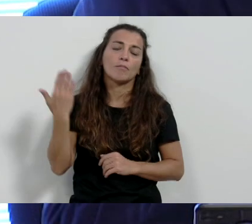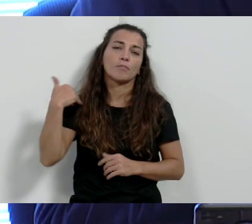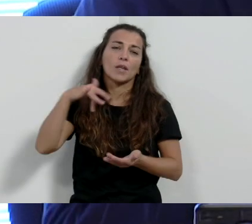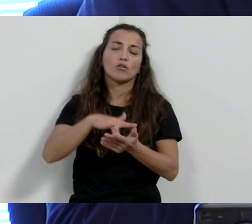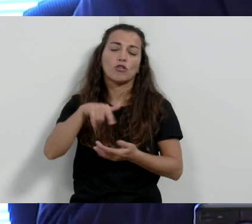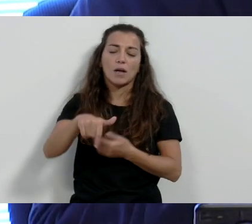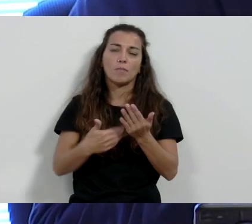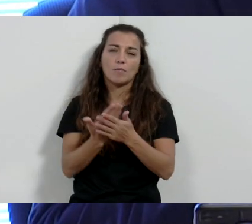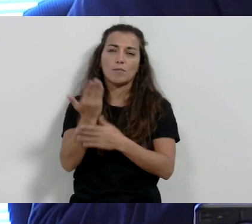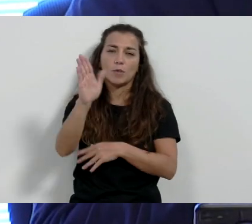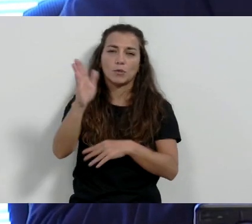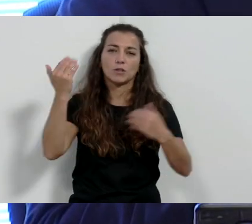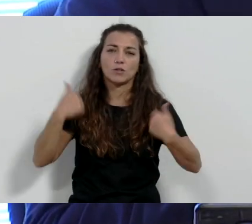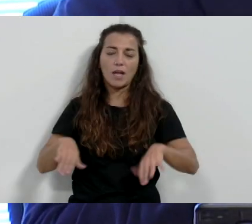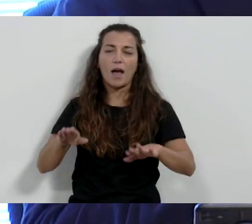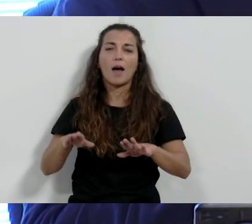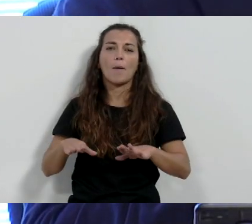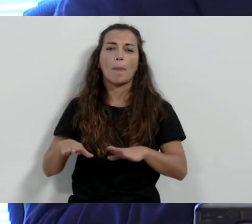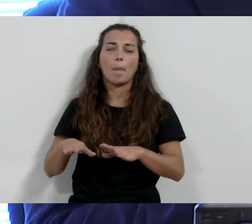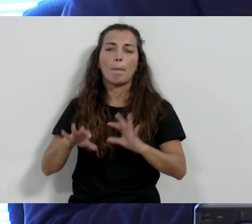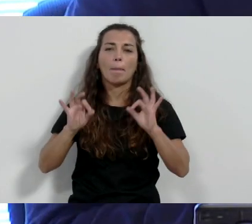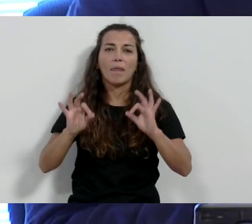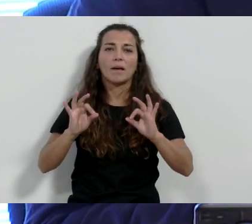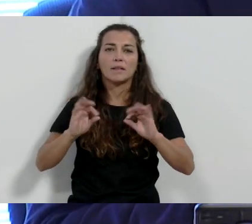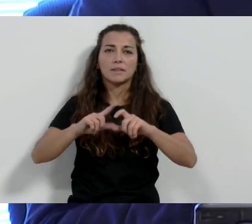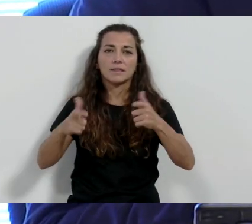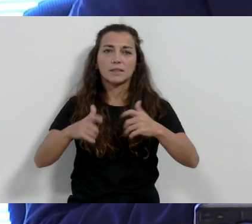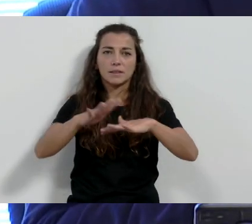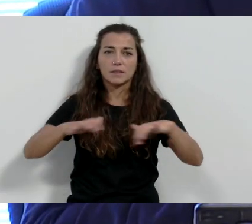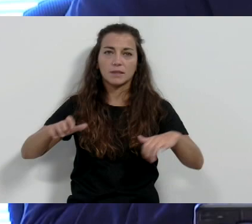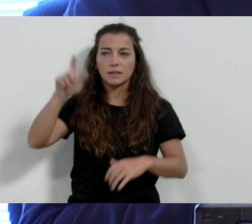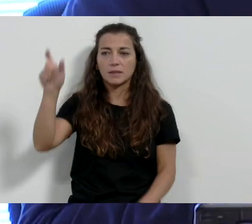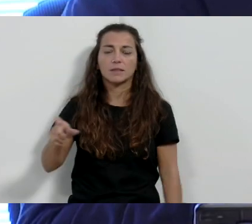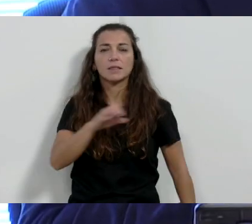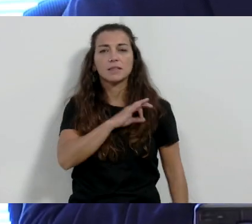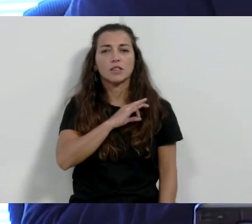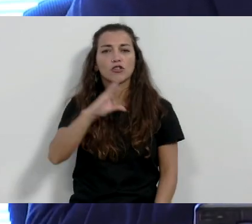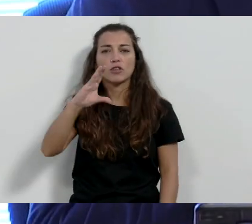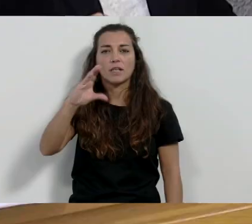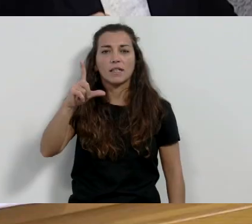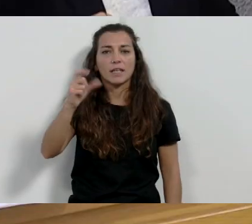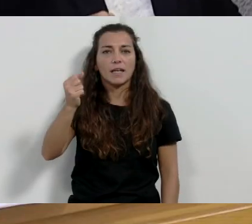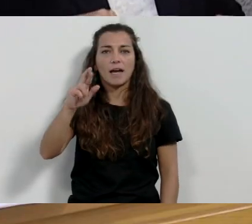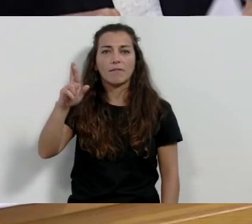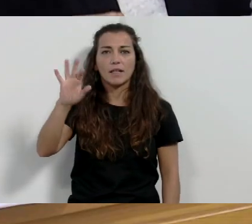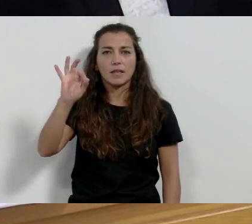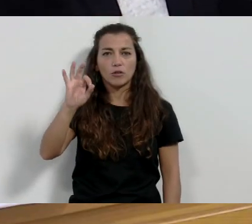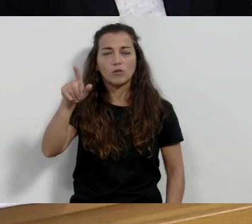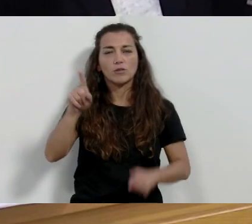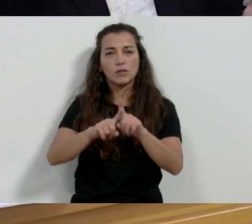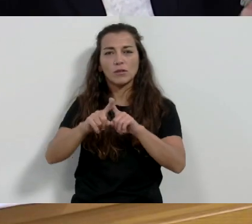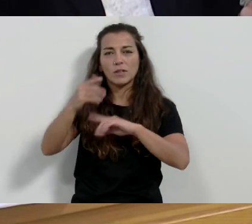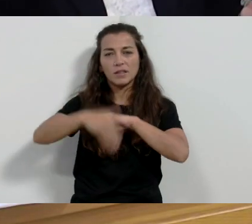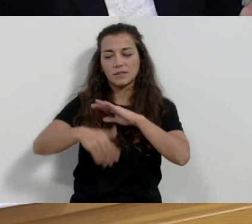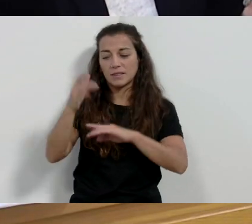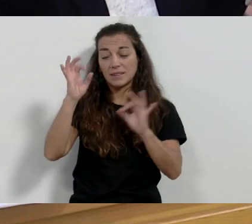se aprobó por el pleno de la corporación, pero muy limitado, el señor Clavero lo limitó en exceso, tanto es así que en el padrón del IBI que se